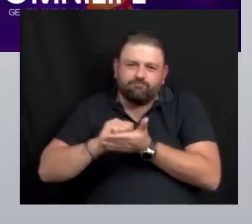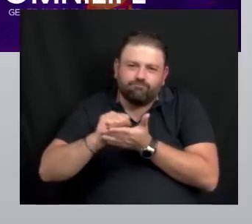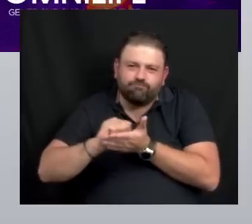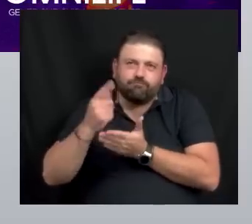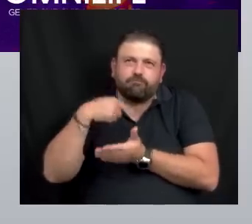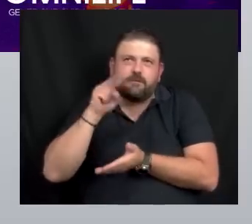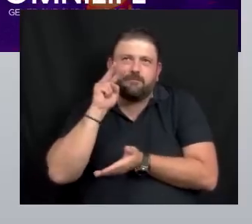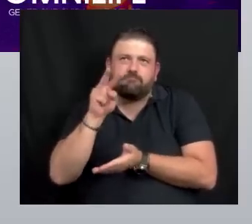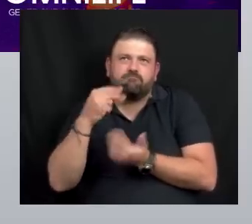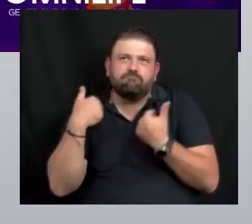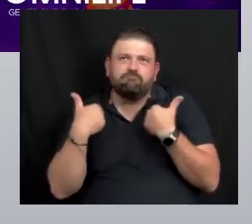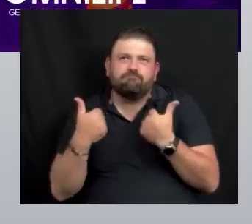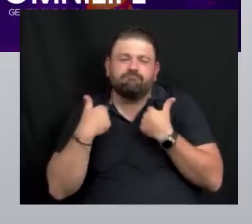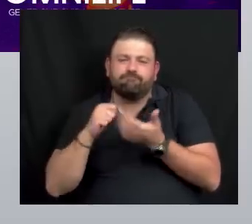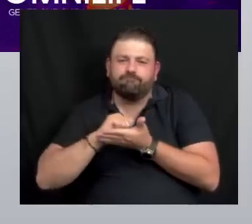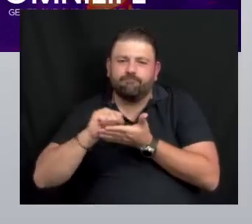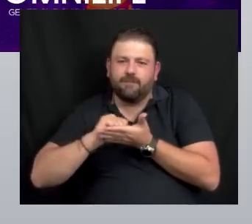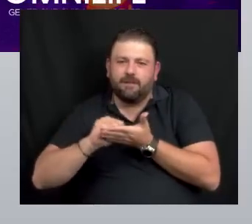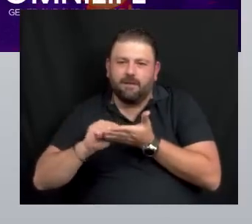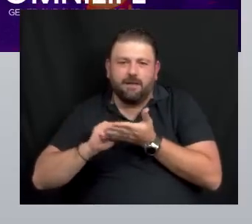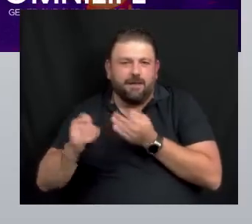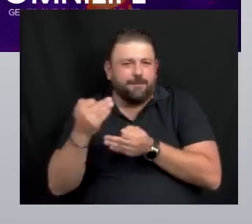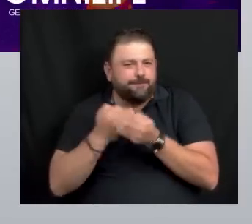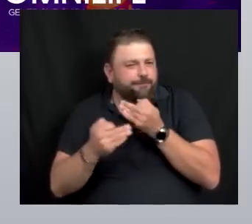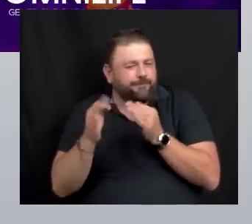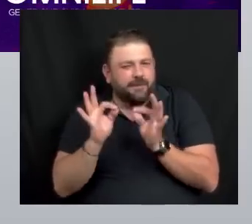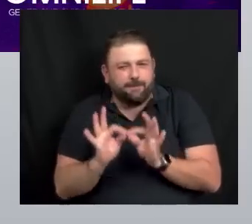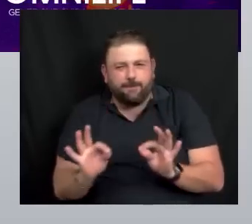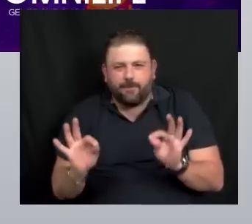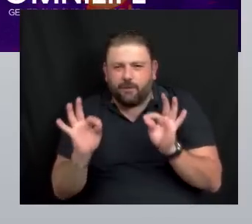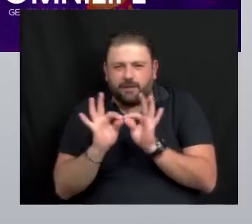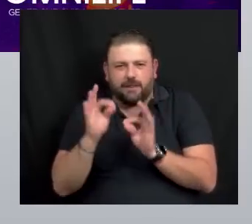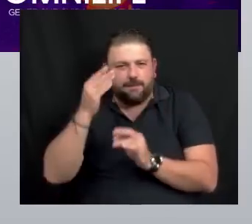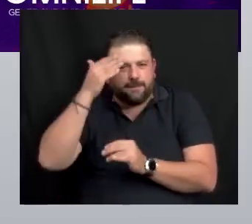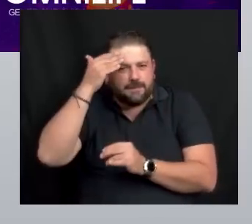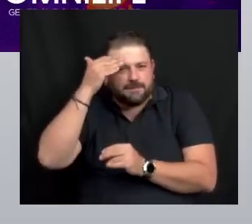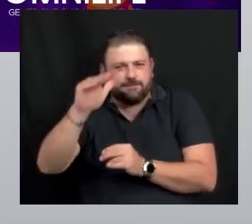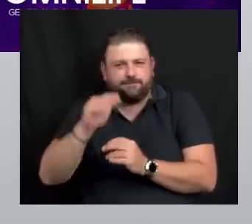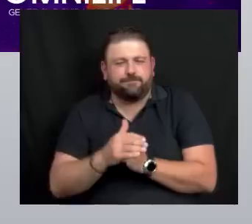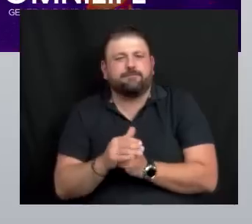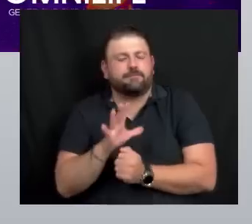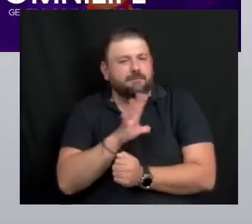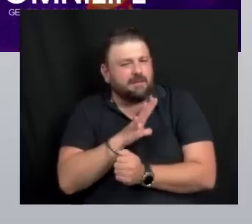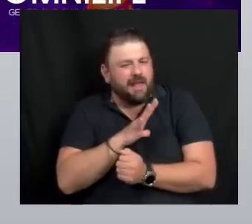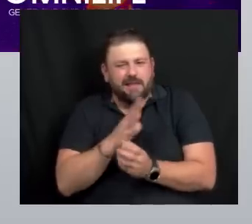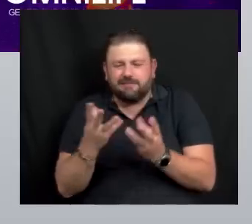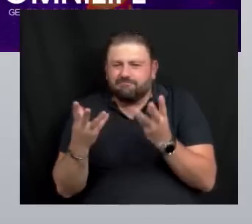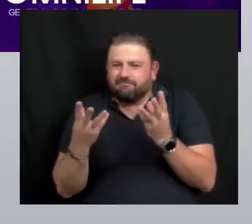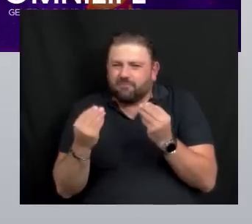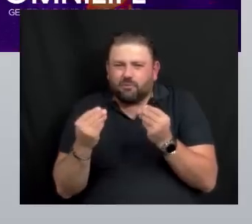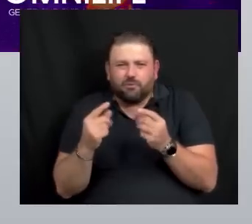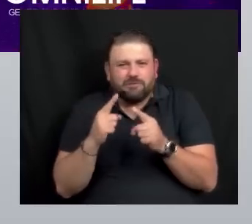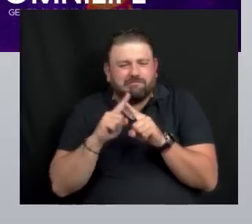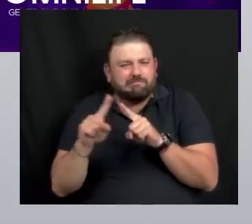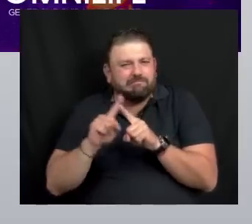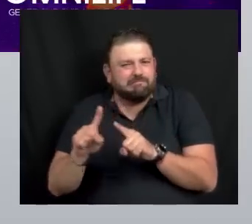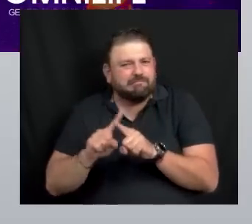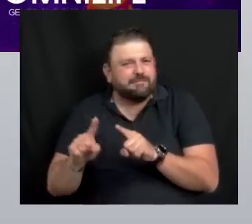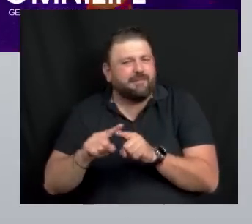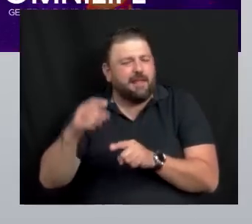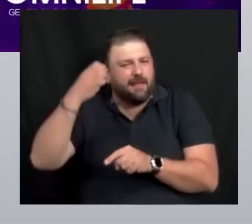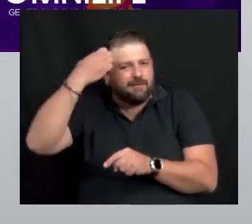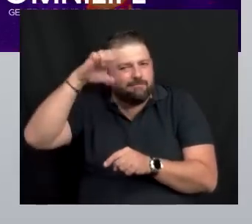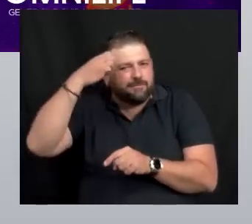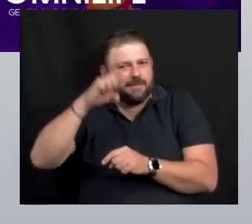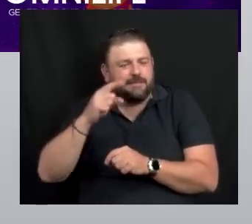al aire. Créanme que siempre es importante. Hay frases, hay experiencias, hay momentos,